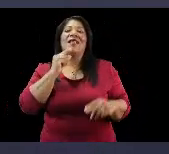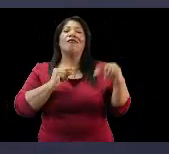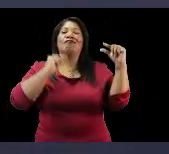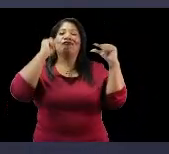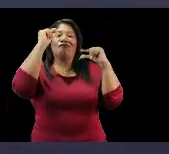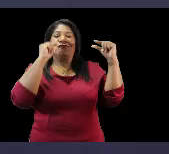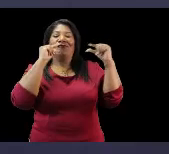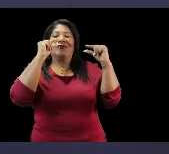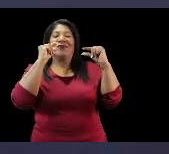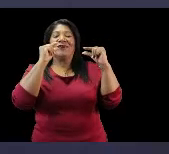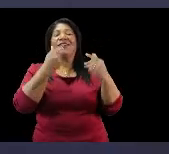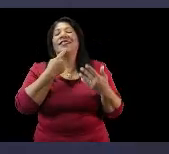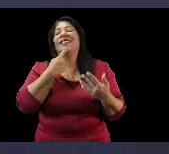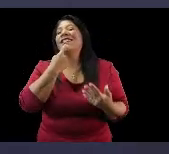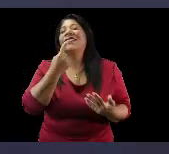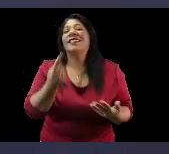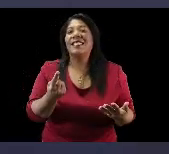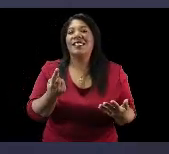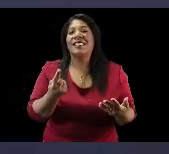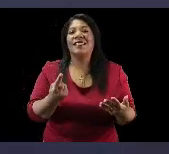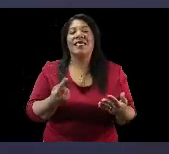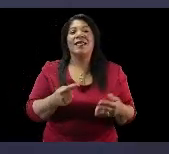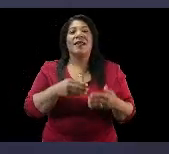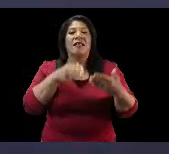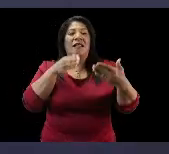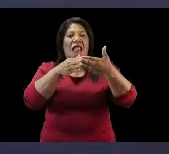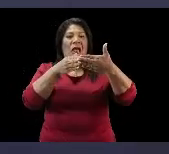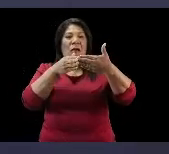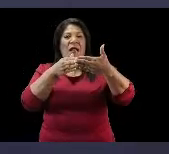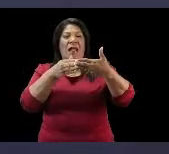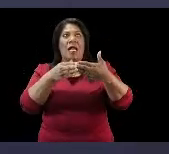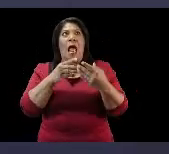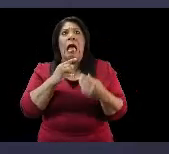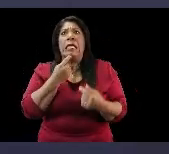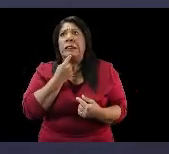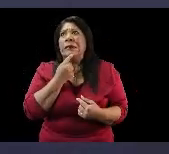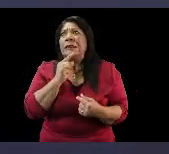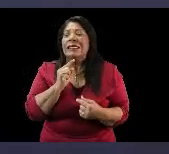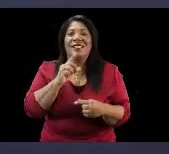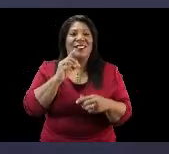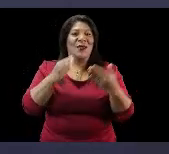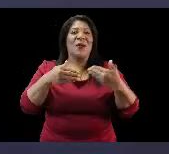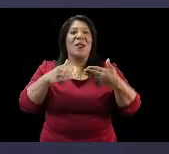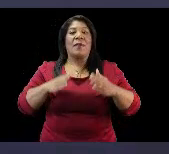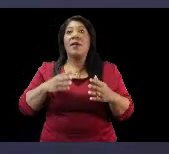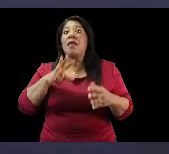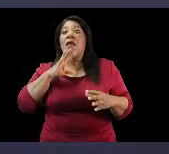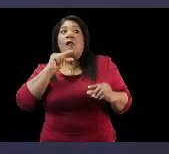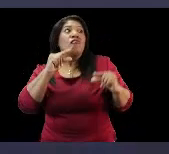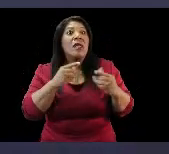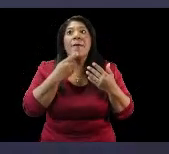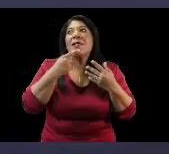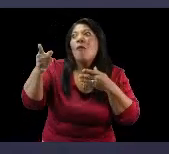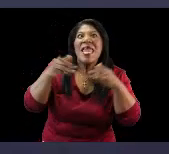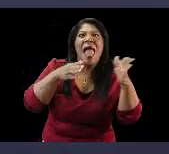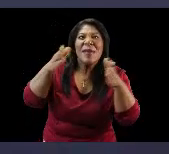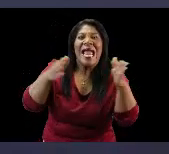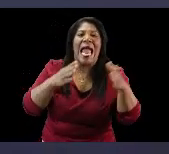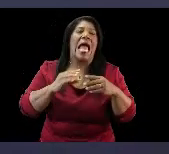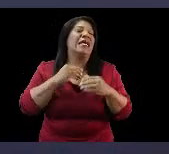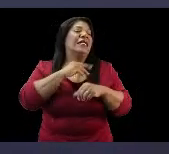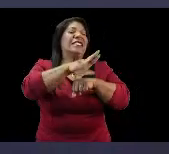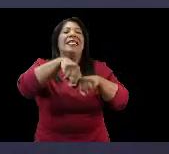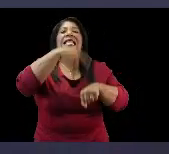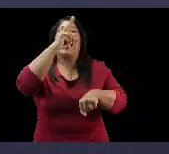Nosotros somos sumamente, rompemos barreras a nivel mundial porque el panameño es muy gestual. Nosotros hacemos